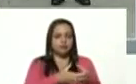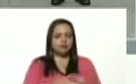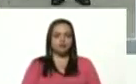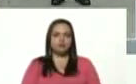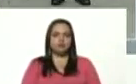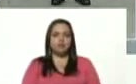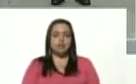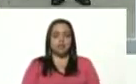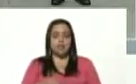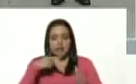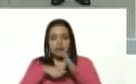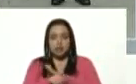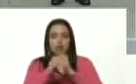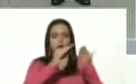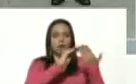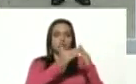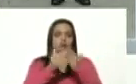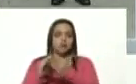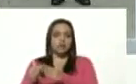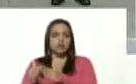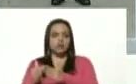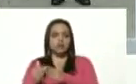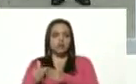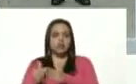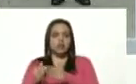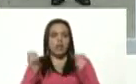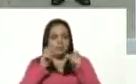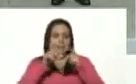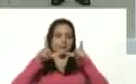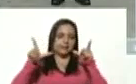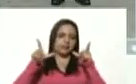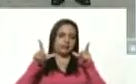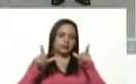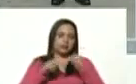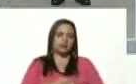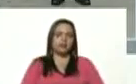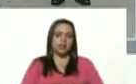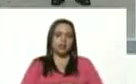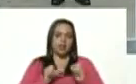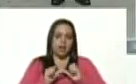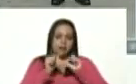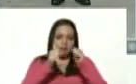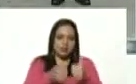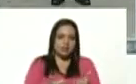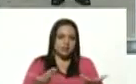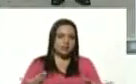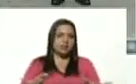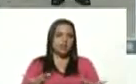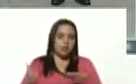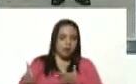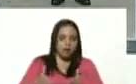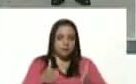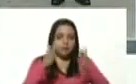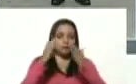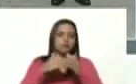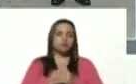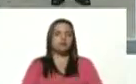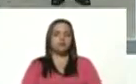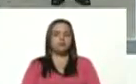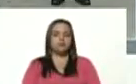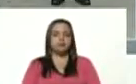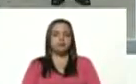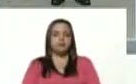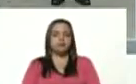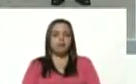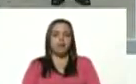la comunidad se disparan en las rutas, en las escaleras, en los caminos, en